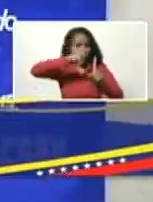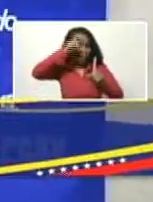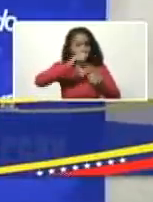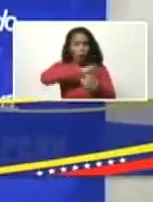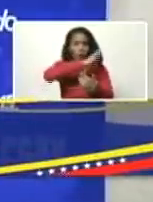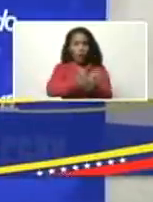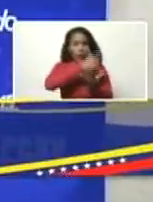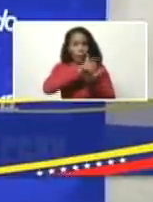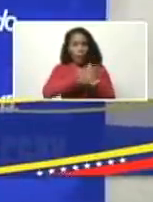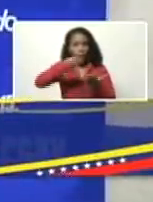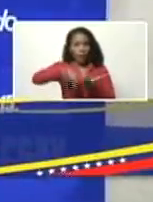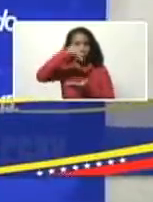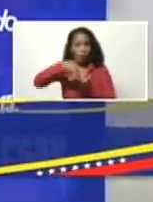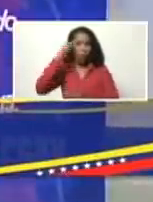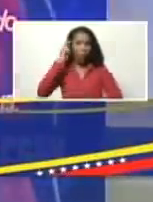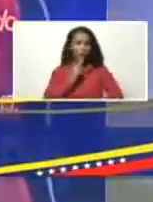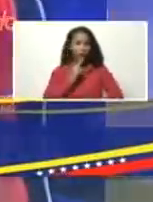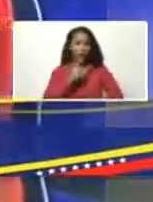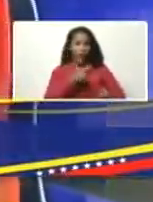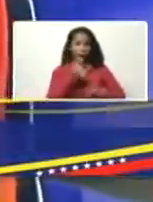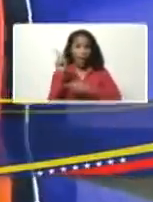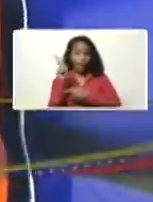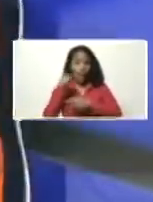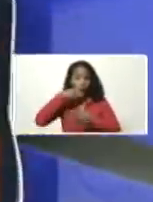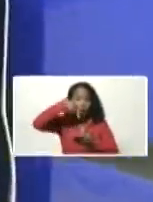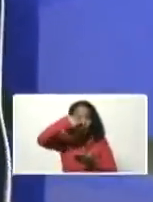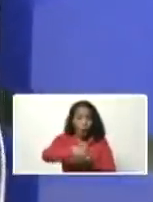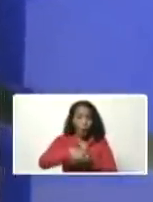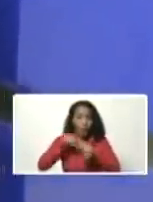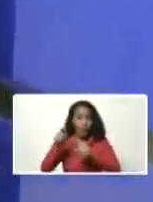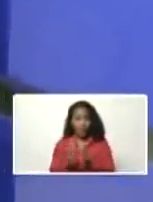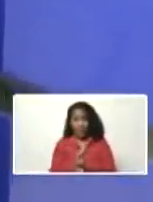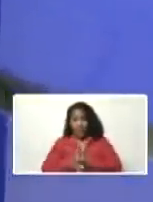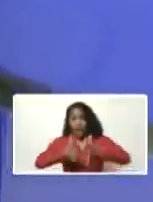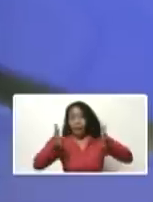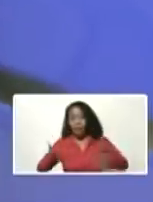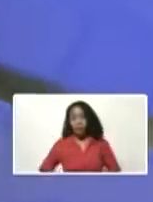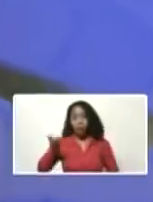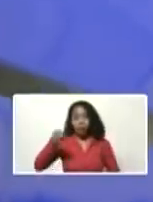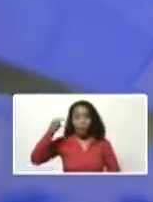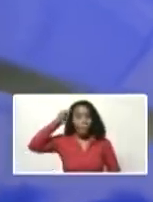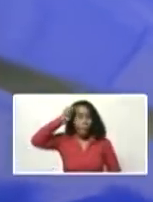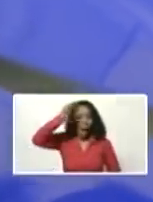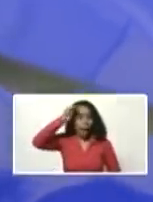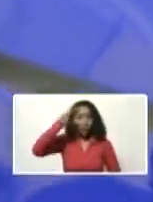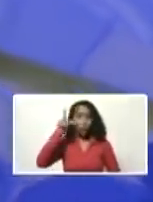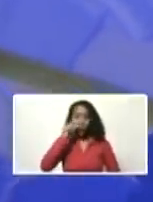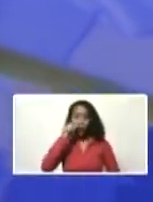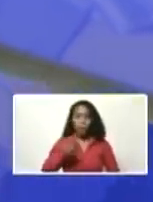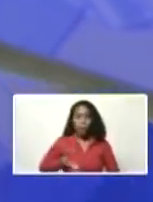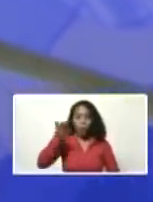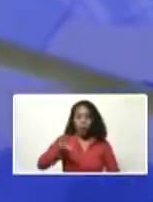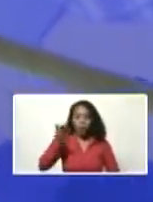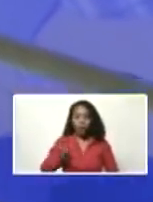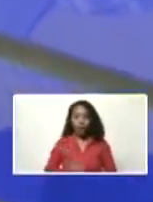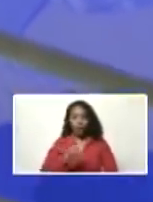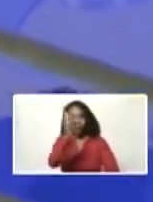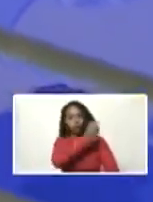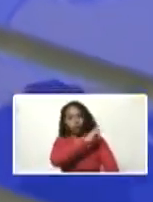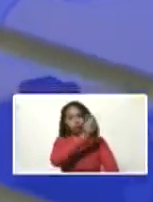Armada Nacional Bolivariana, que va a llevar el nombre de ese gigante, maestro de maestro, general en